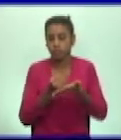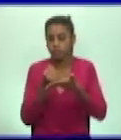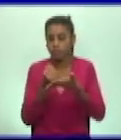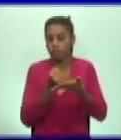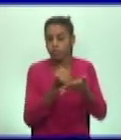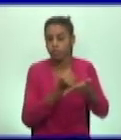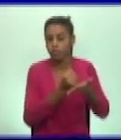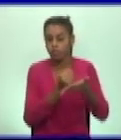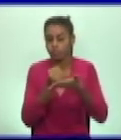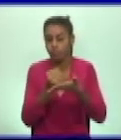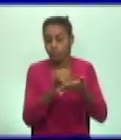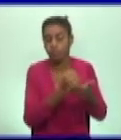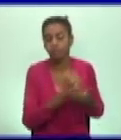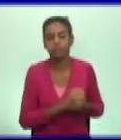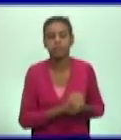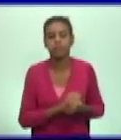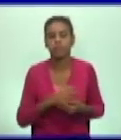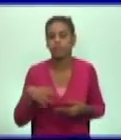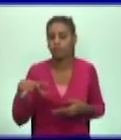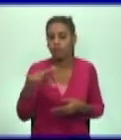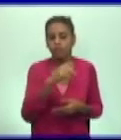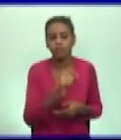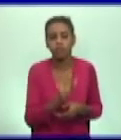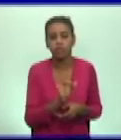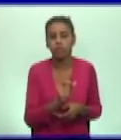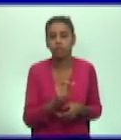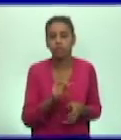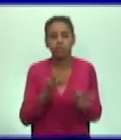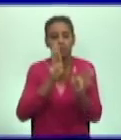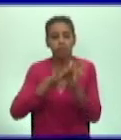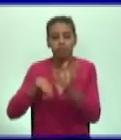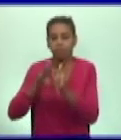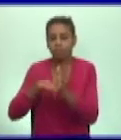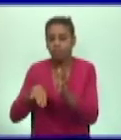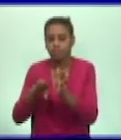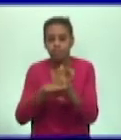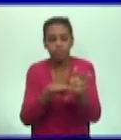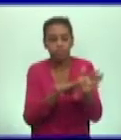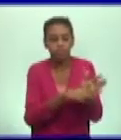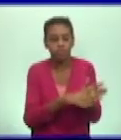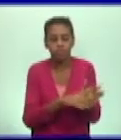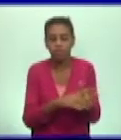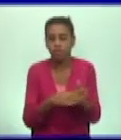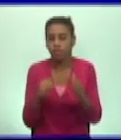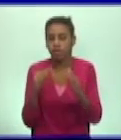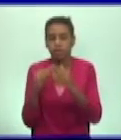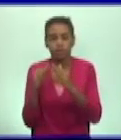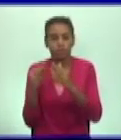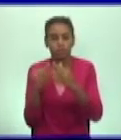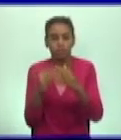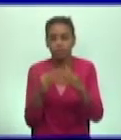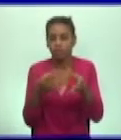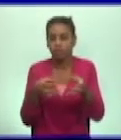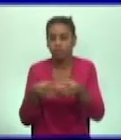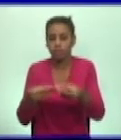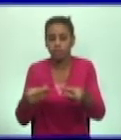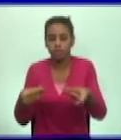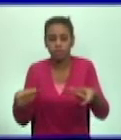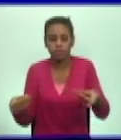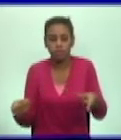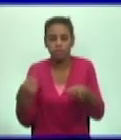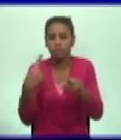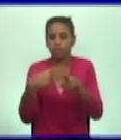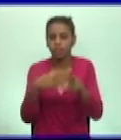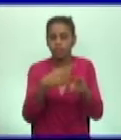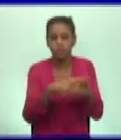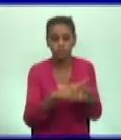de una u otra manera a todo ese. Van a ser confiscados muchísimos territorios y muchísimas extensiones de tierra que pertenecían